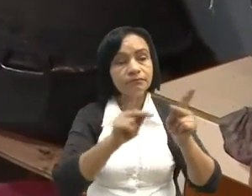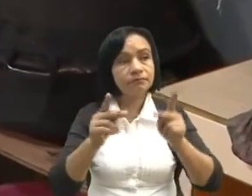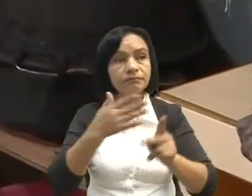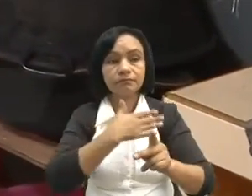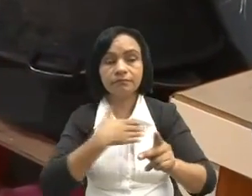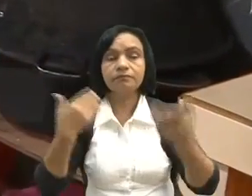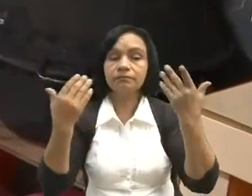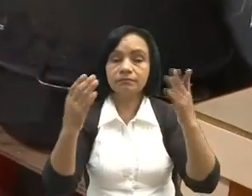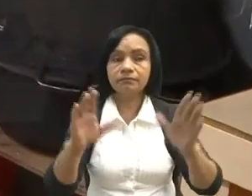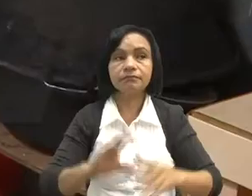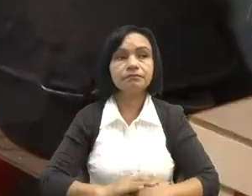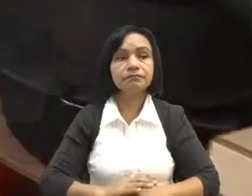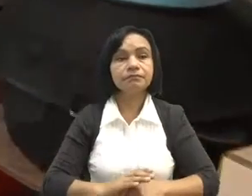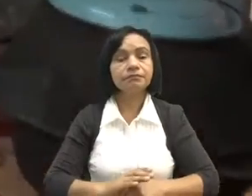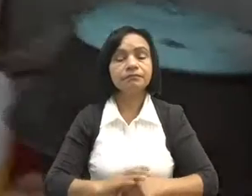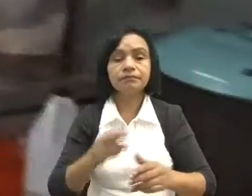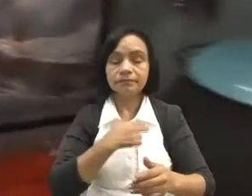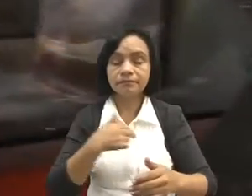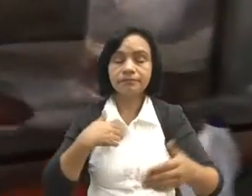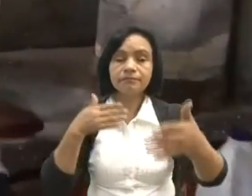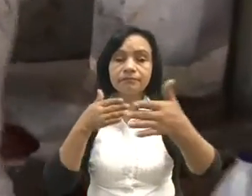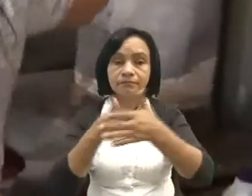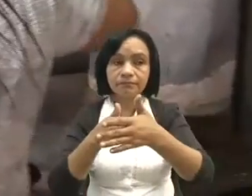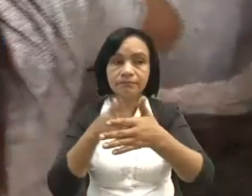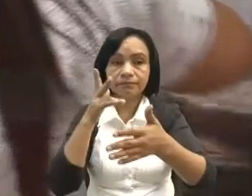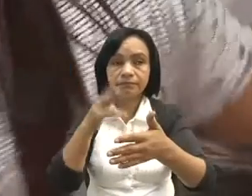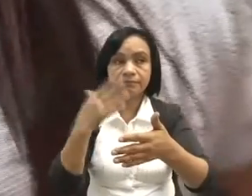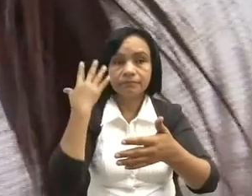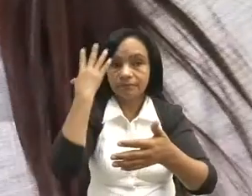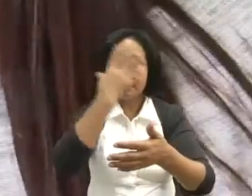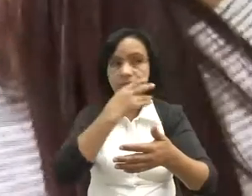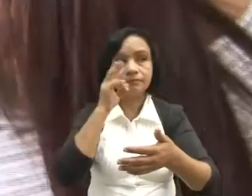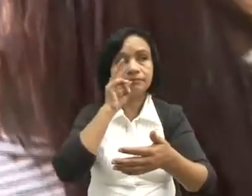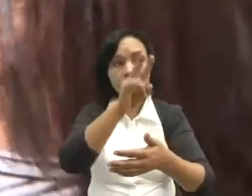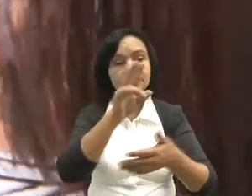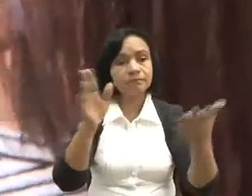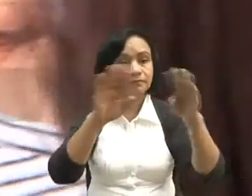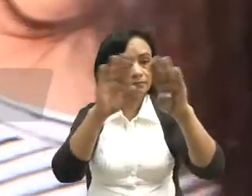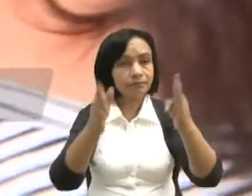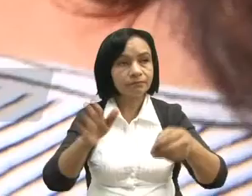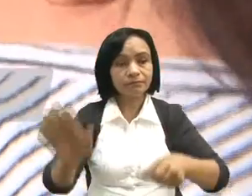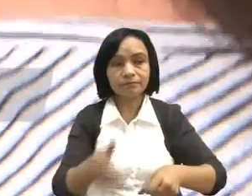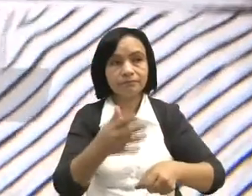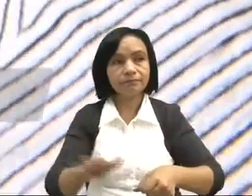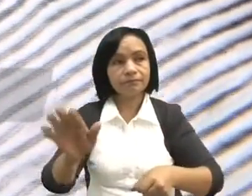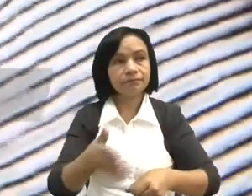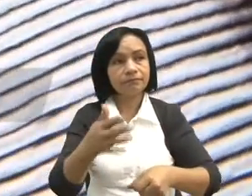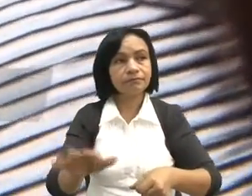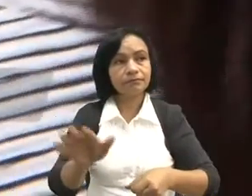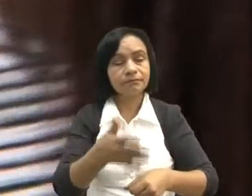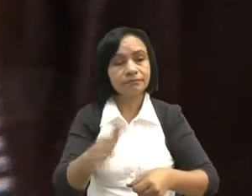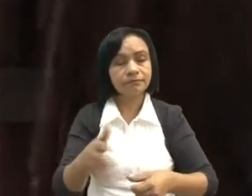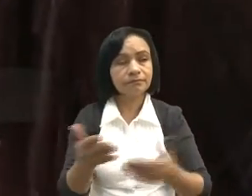mejores condiciones. Diputado, tenemos que hacer una muy breve pausa. Hermosas imágenes que nos regala el equipo de producción de lo que es la merienda escolar.